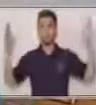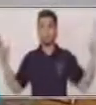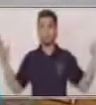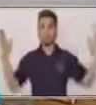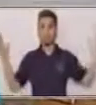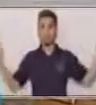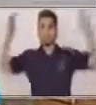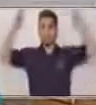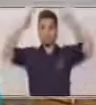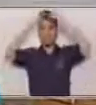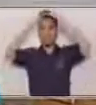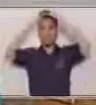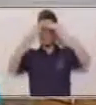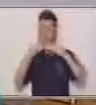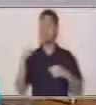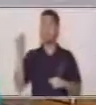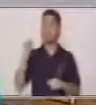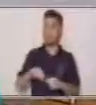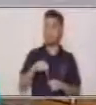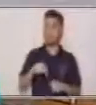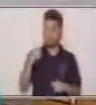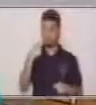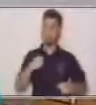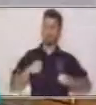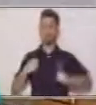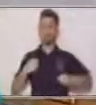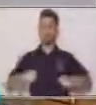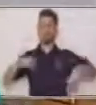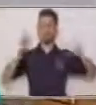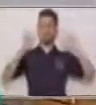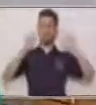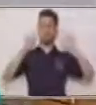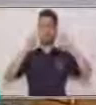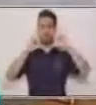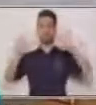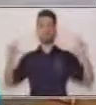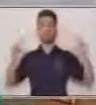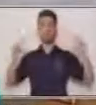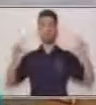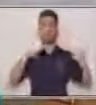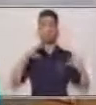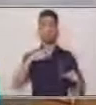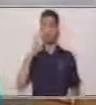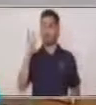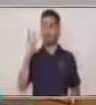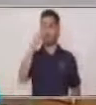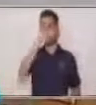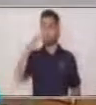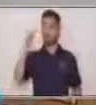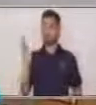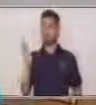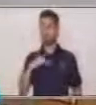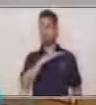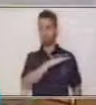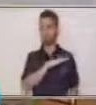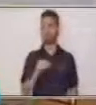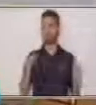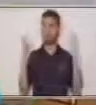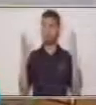cuadrado, rectángulo, círculo. Soy el rectángulo. Tengo 4 lados. 2 son